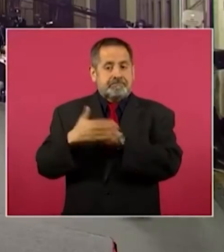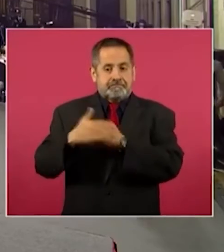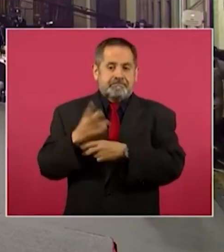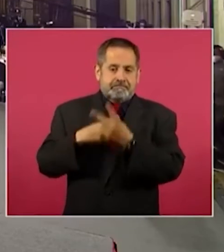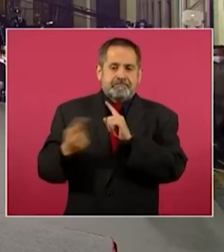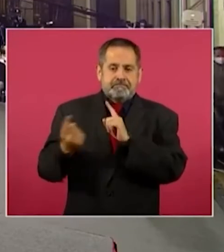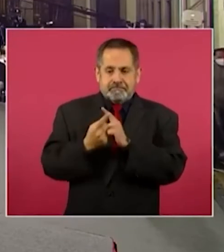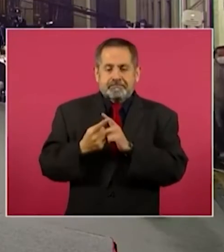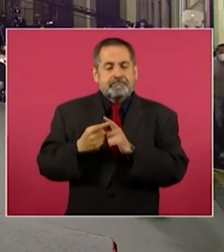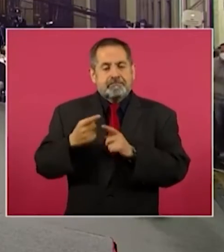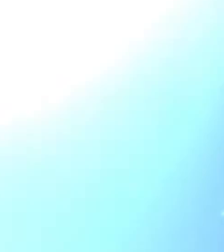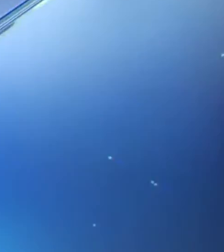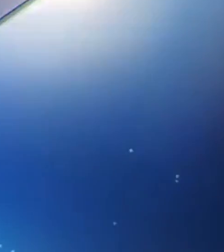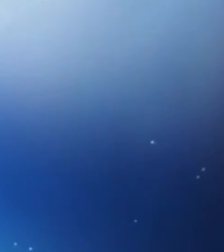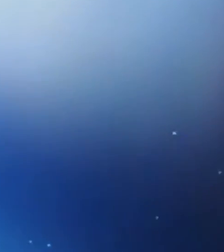mencionó.